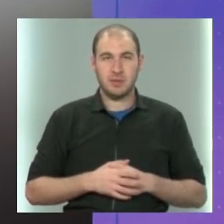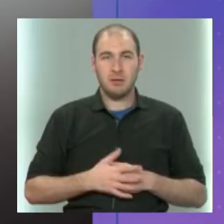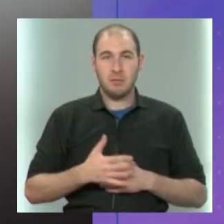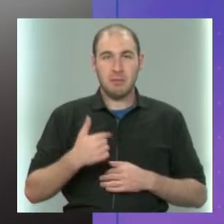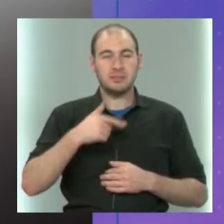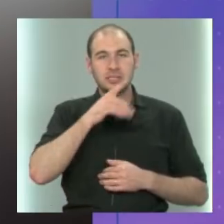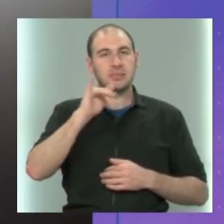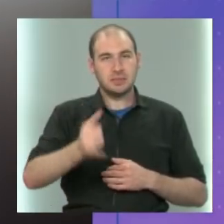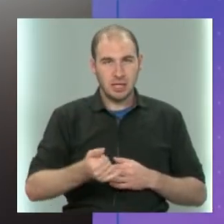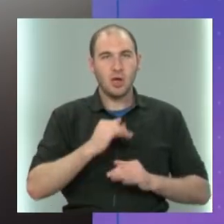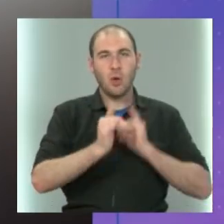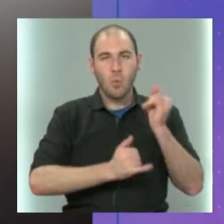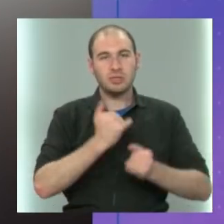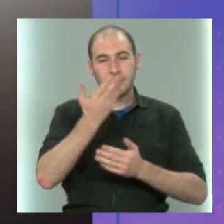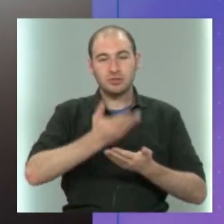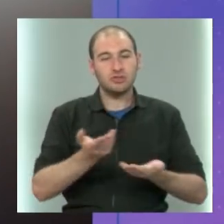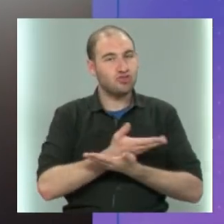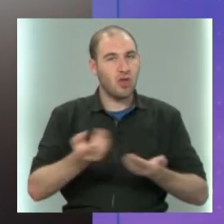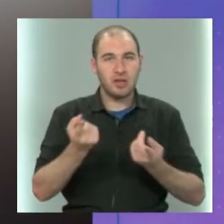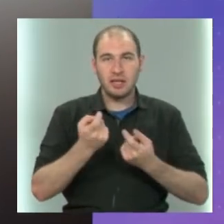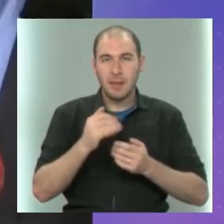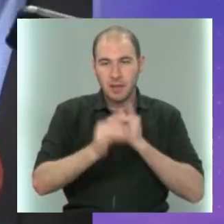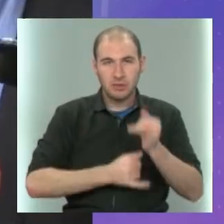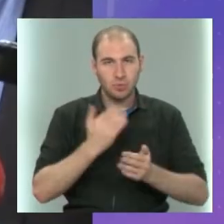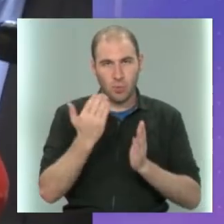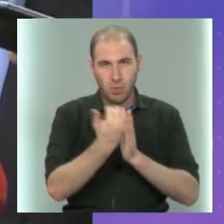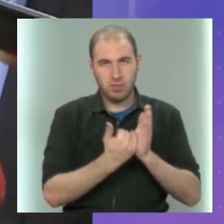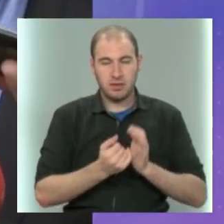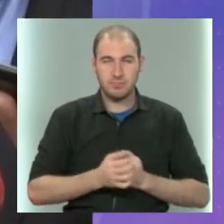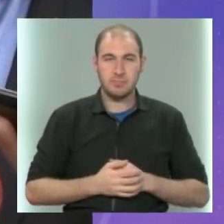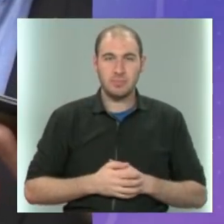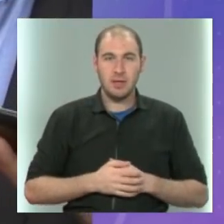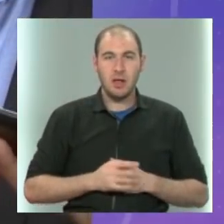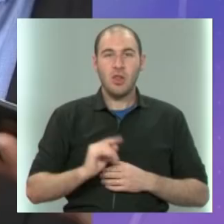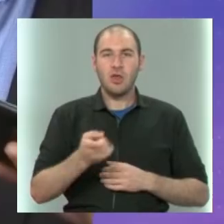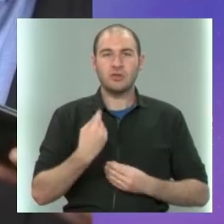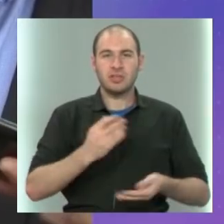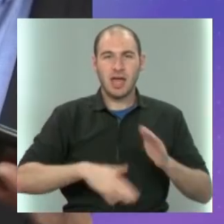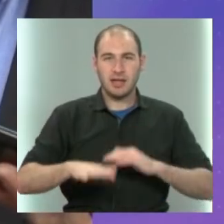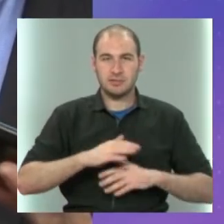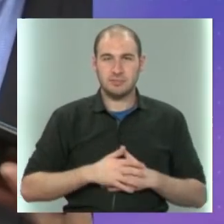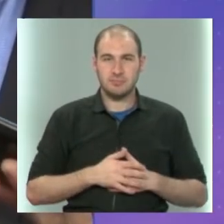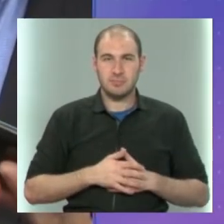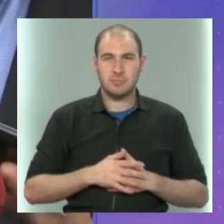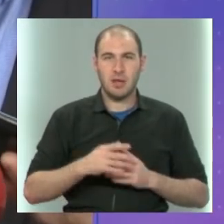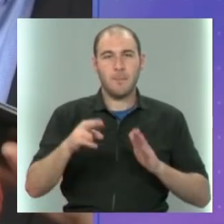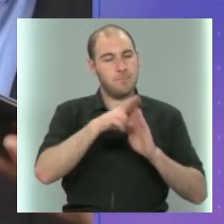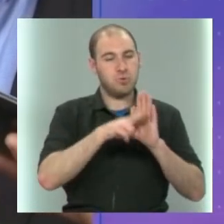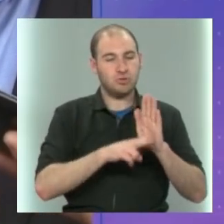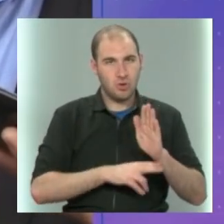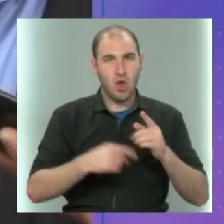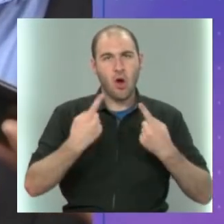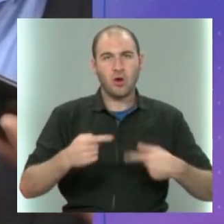sí tenemos que dar las explicaciones a toda la gente que necesite explicaciones. Nosotros lo que hemos hecho es un protocolo